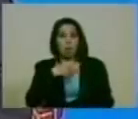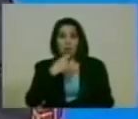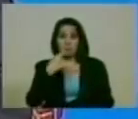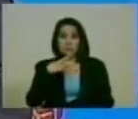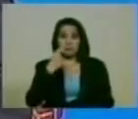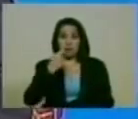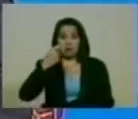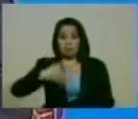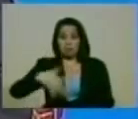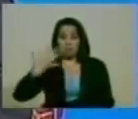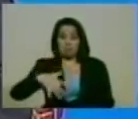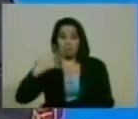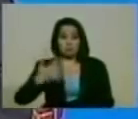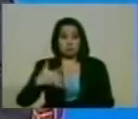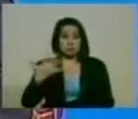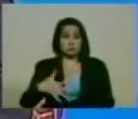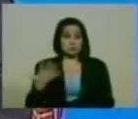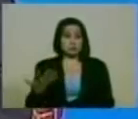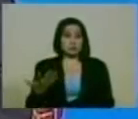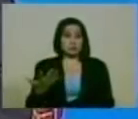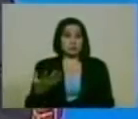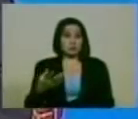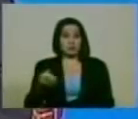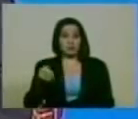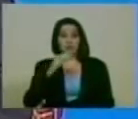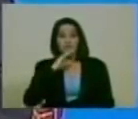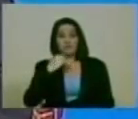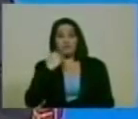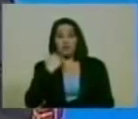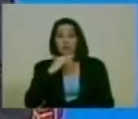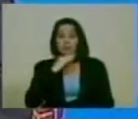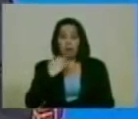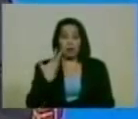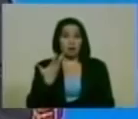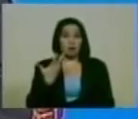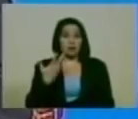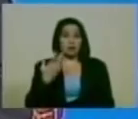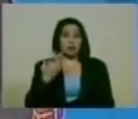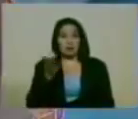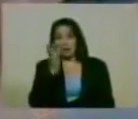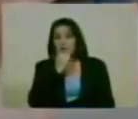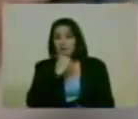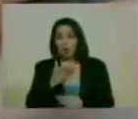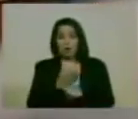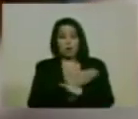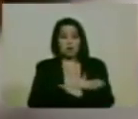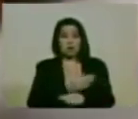mundo curan enfermedades que parecían incurables. Ustedes lo saben.